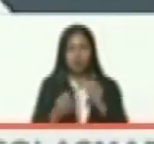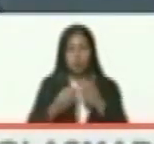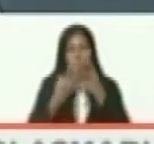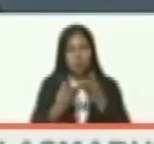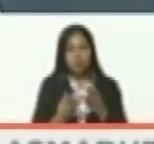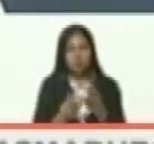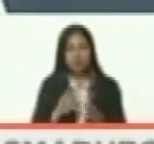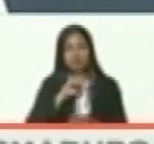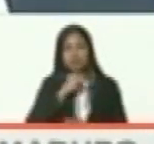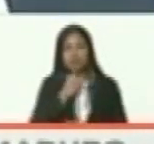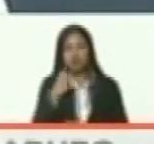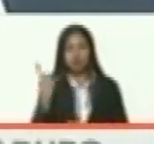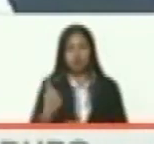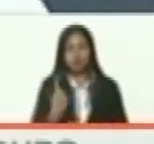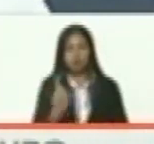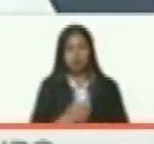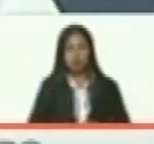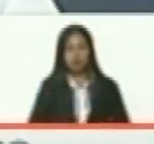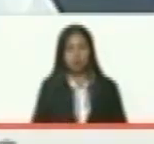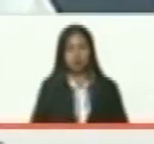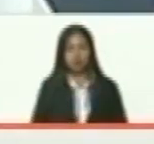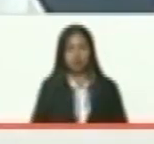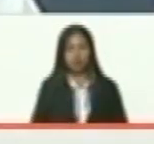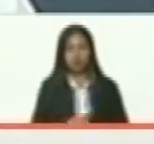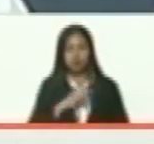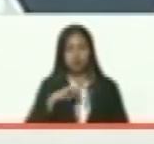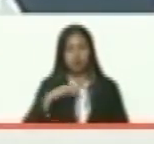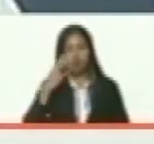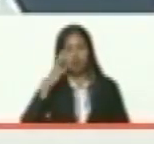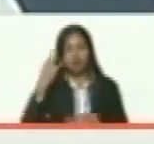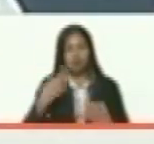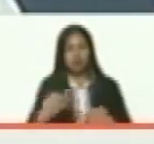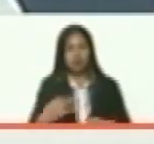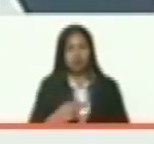Solamente secreto. Somos de verdad.